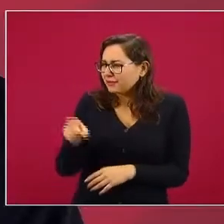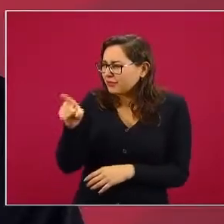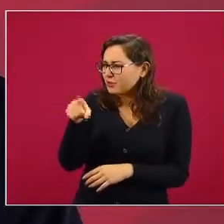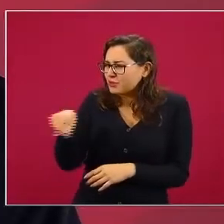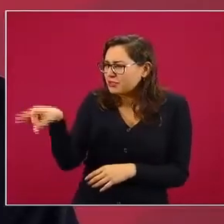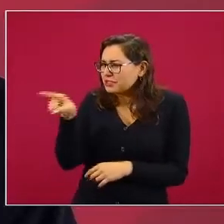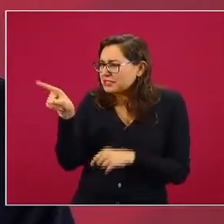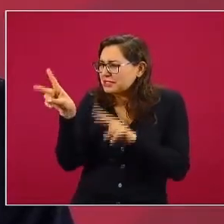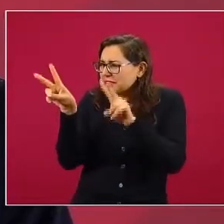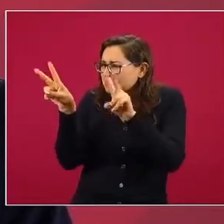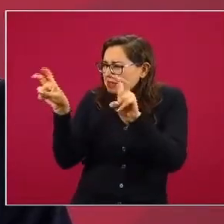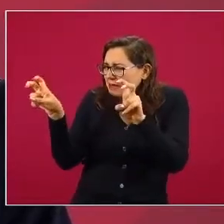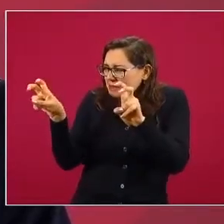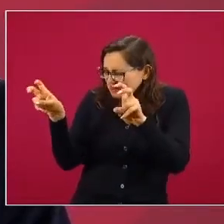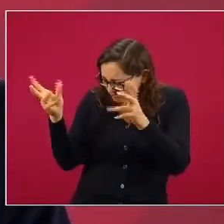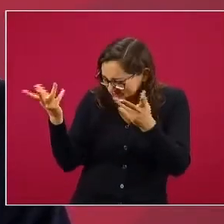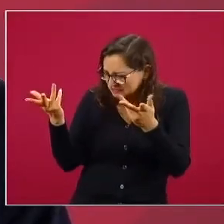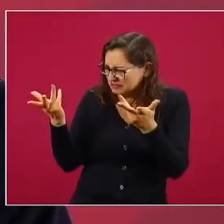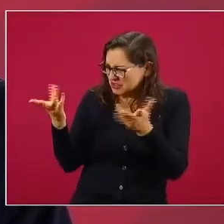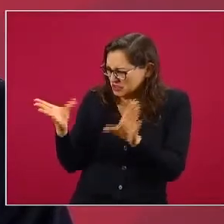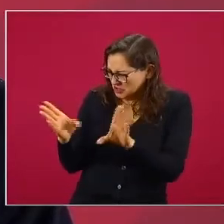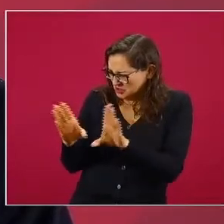a sostener eso,